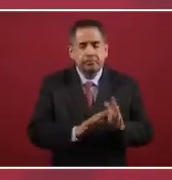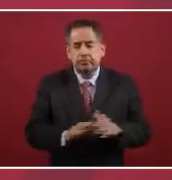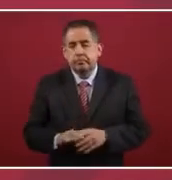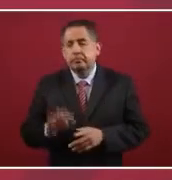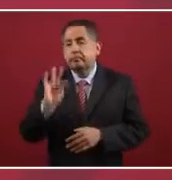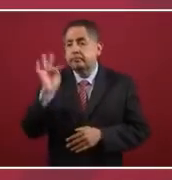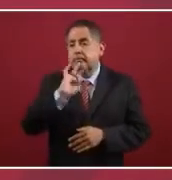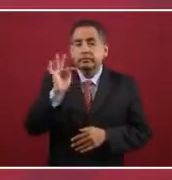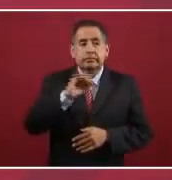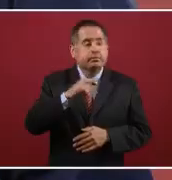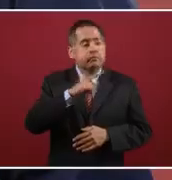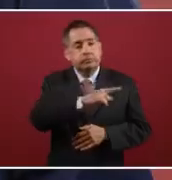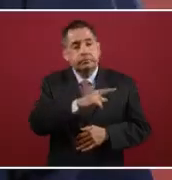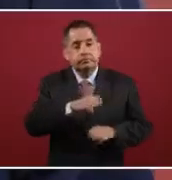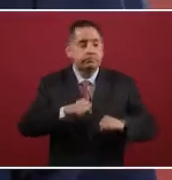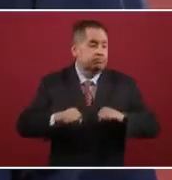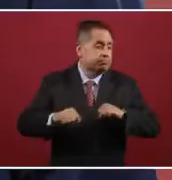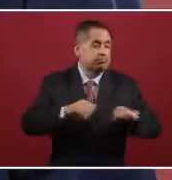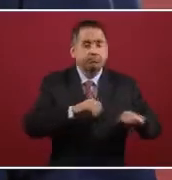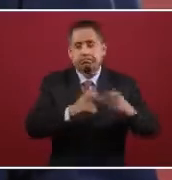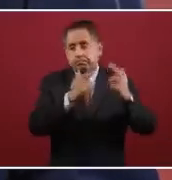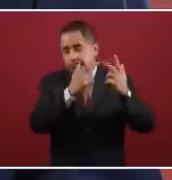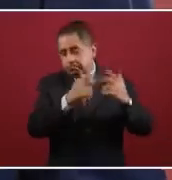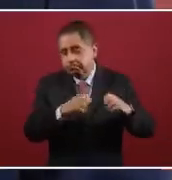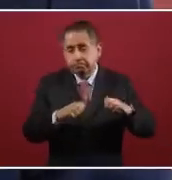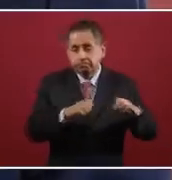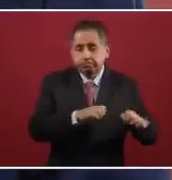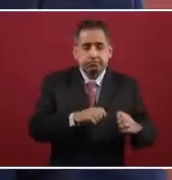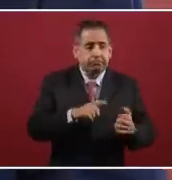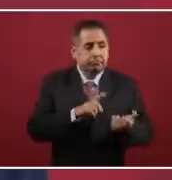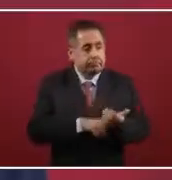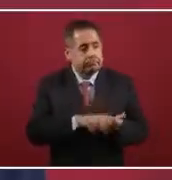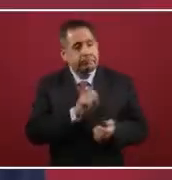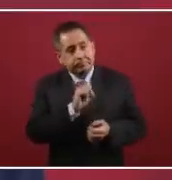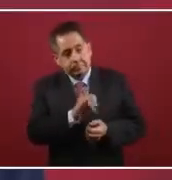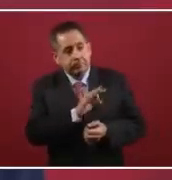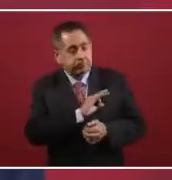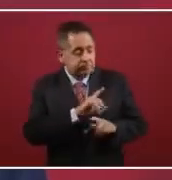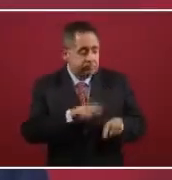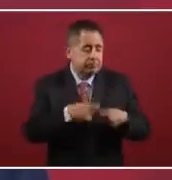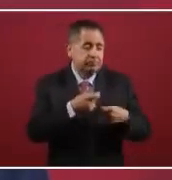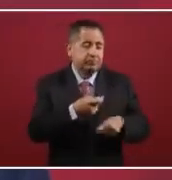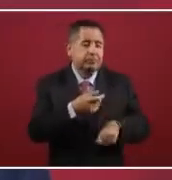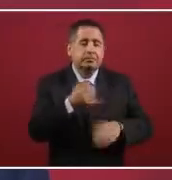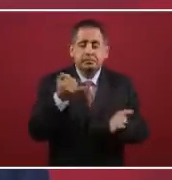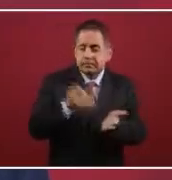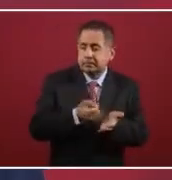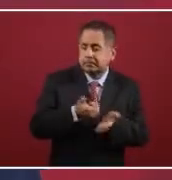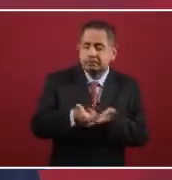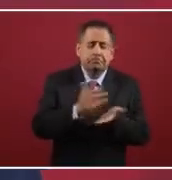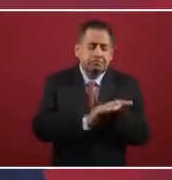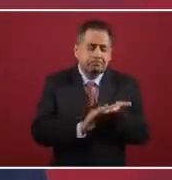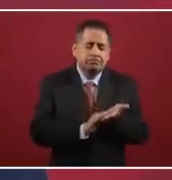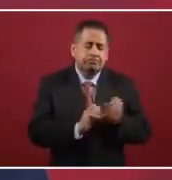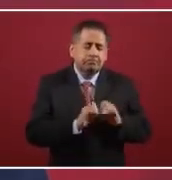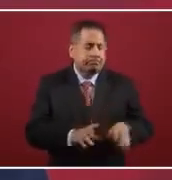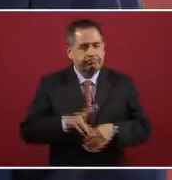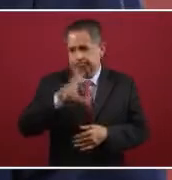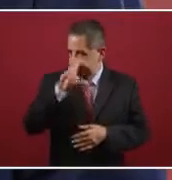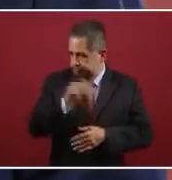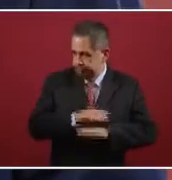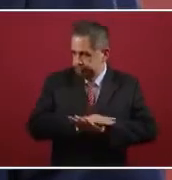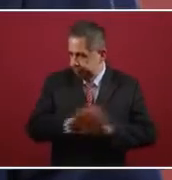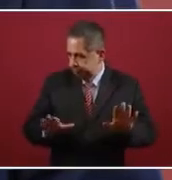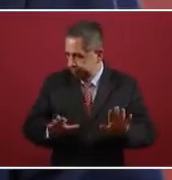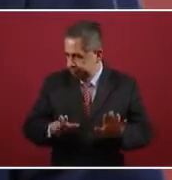y afectó un estado, una tragedia, entonces sí se puede. No,